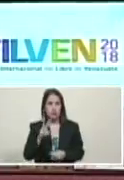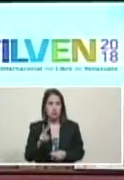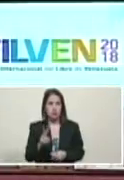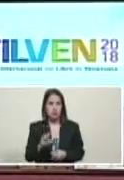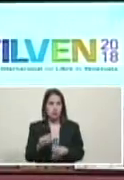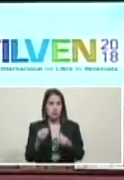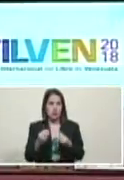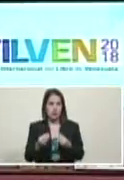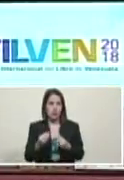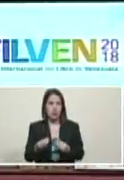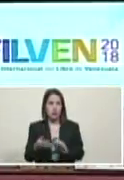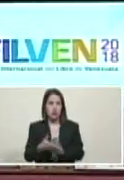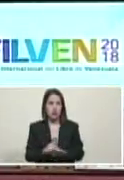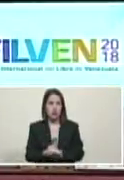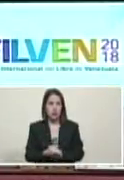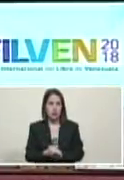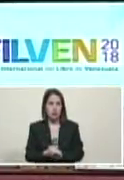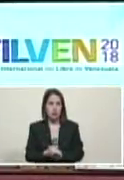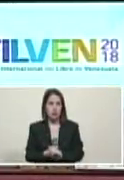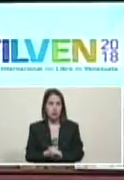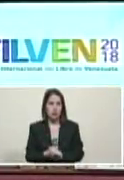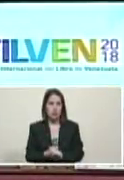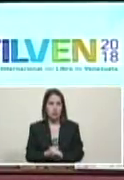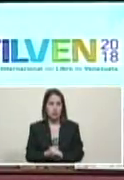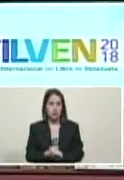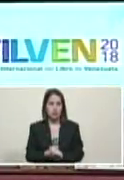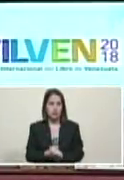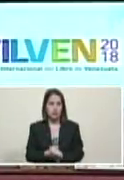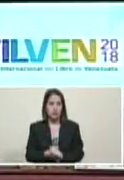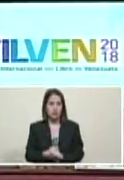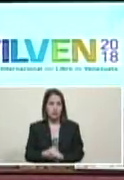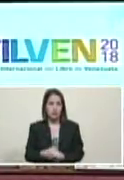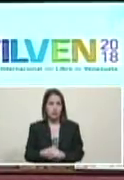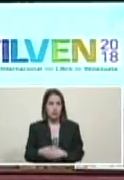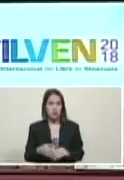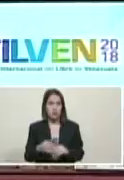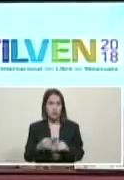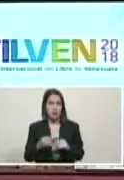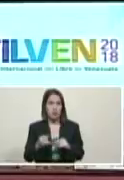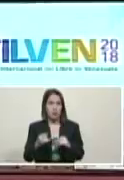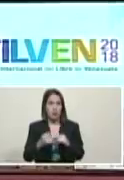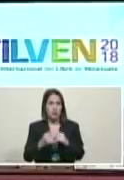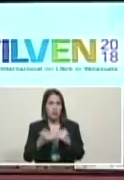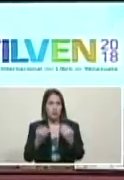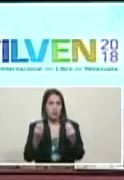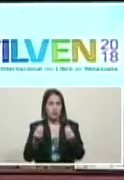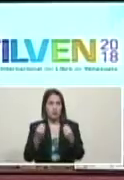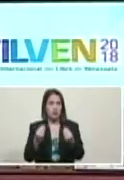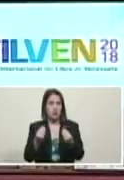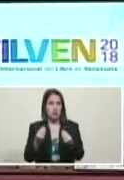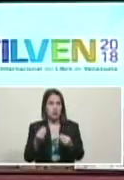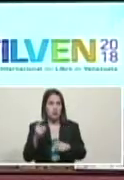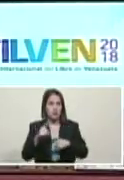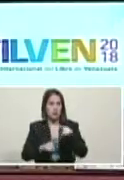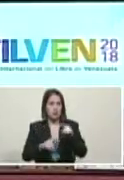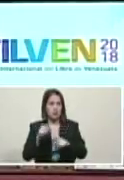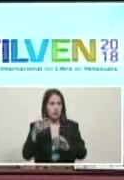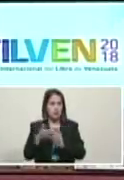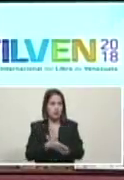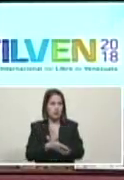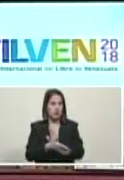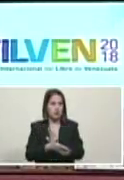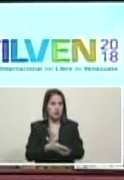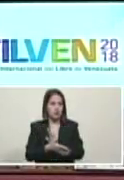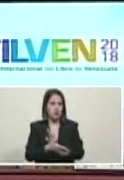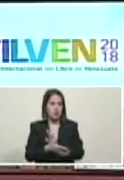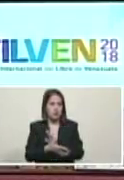sin lugar a dudas, la Feria Internacional del Libro es una fiesta del libro impreso, del libro